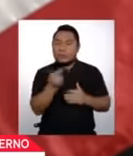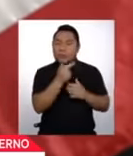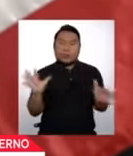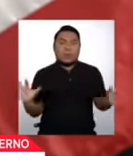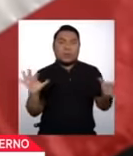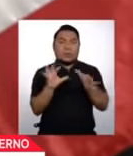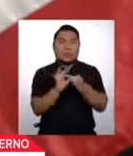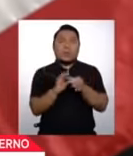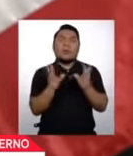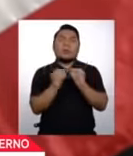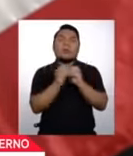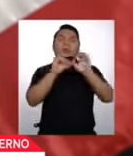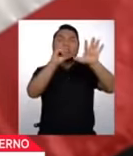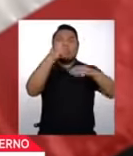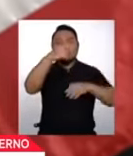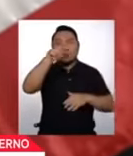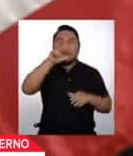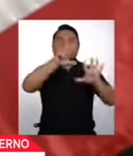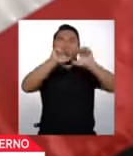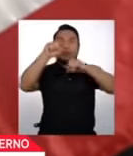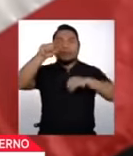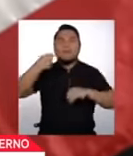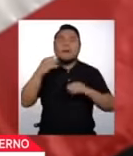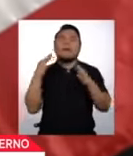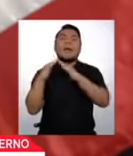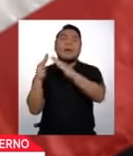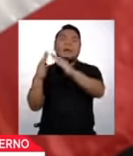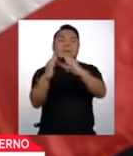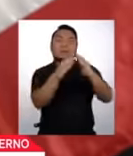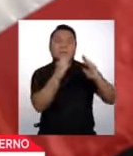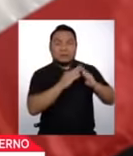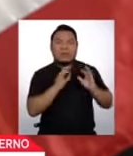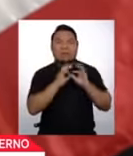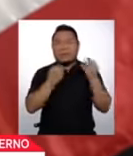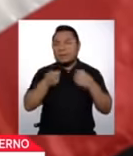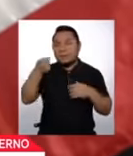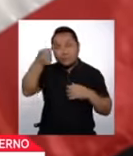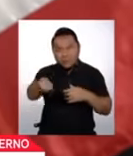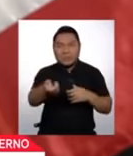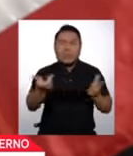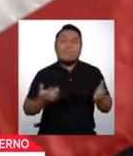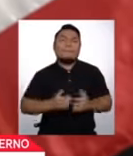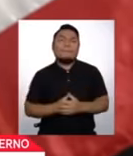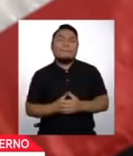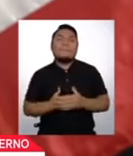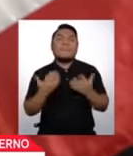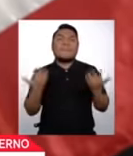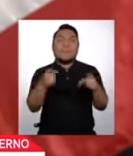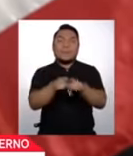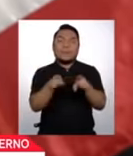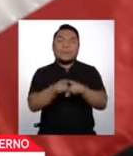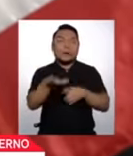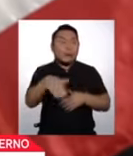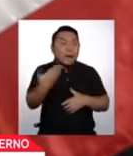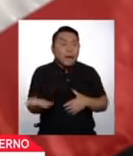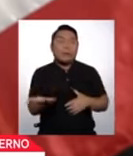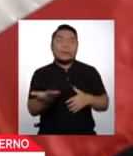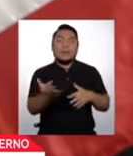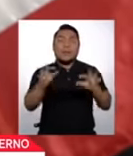a los 6.800.000 hogares que vamos a llegar. Y incluso si hay